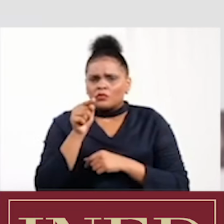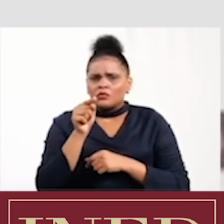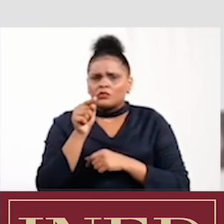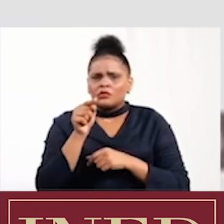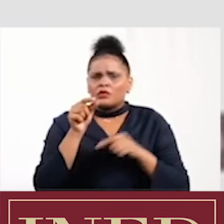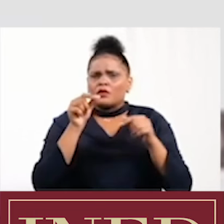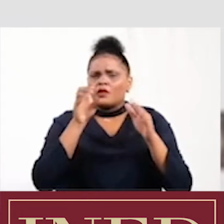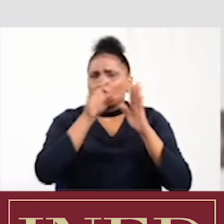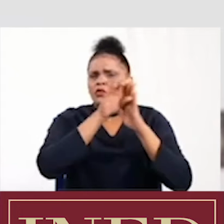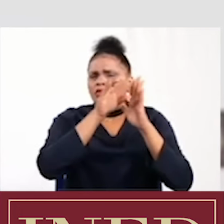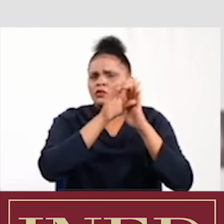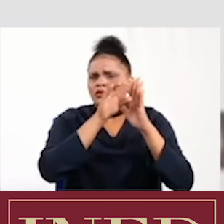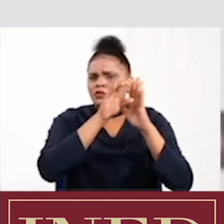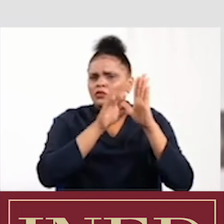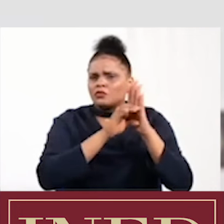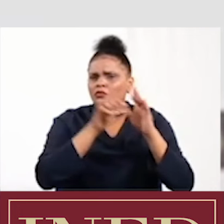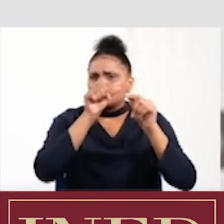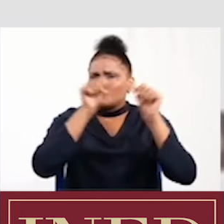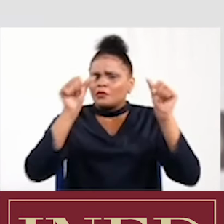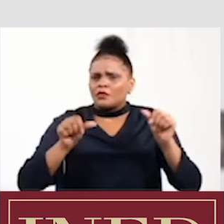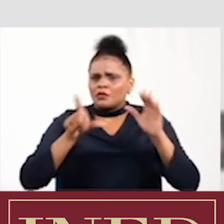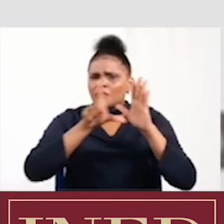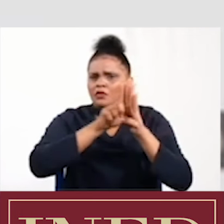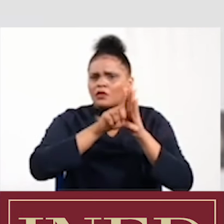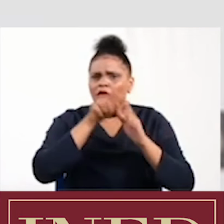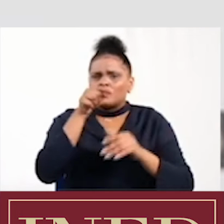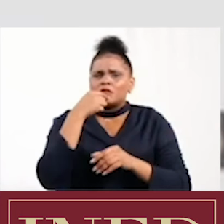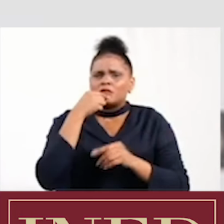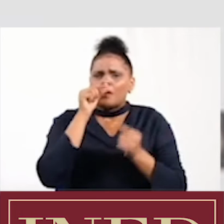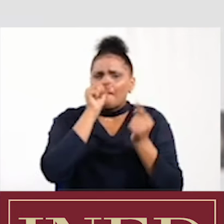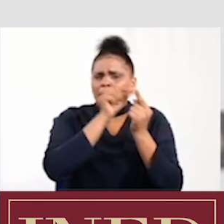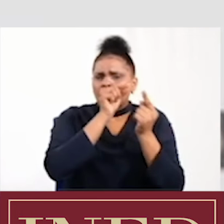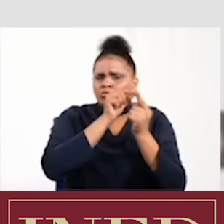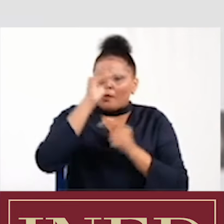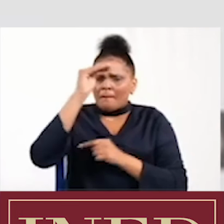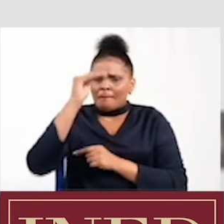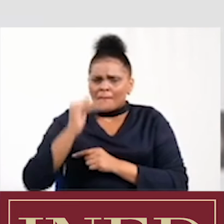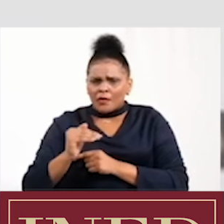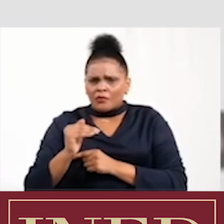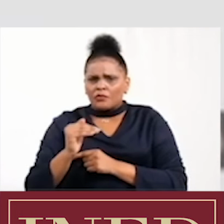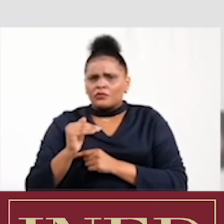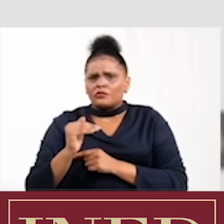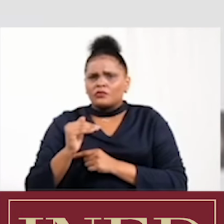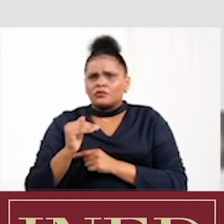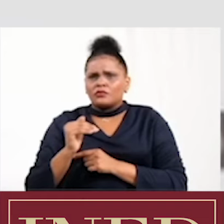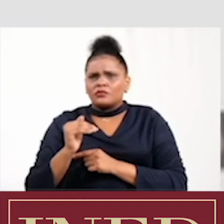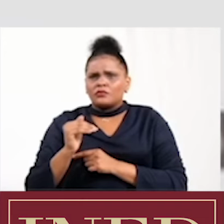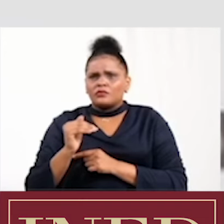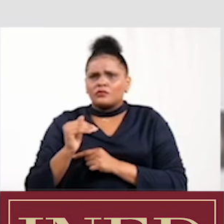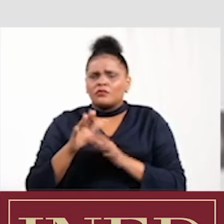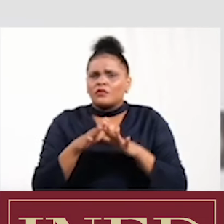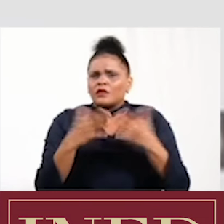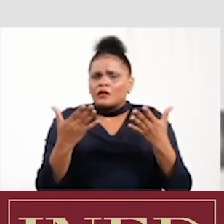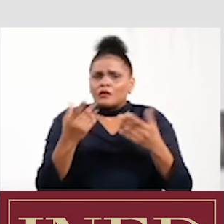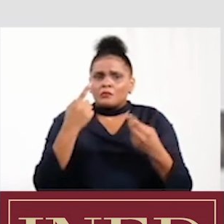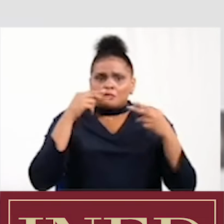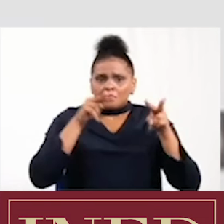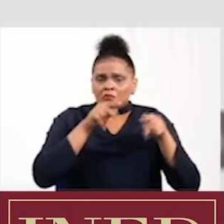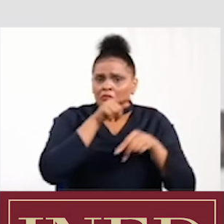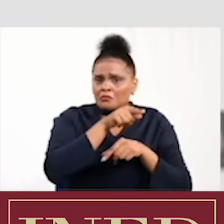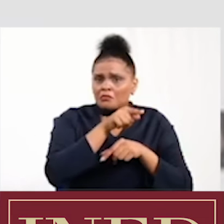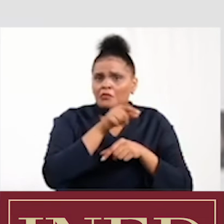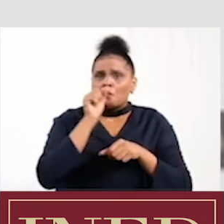del marco legal sin embargo tenía puntuación baja en otras dimensiones lo que demuestra que el